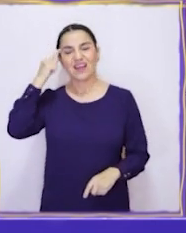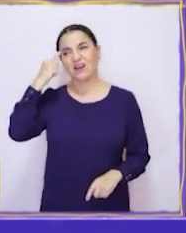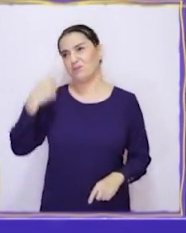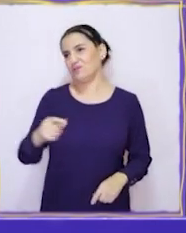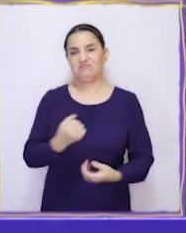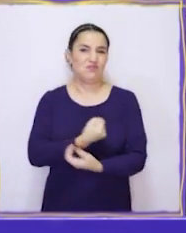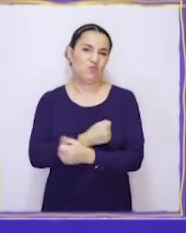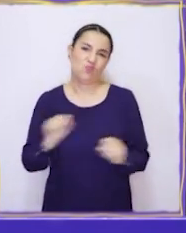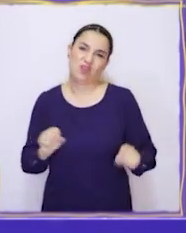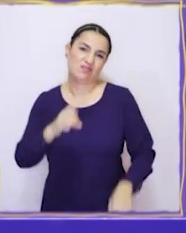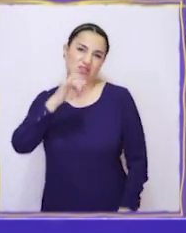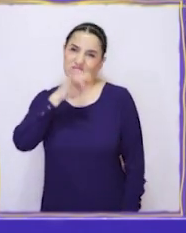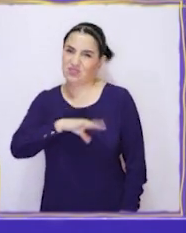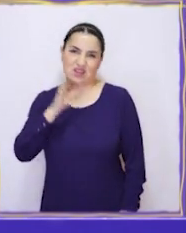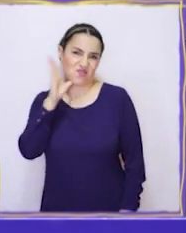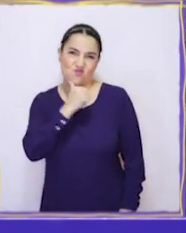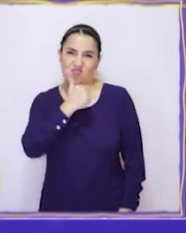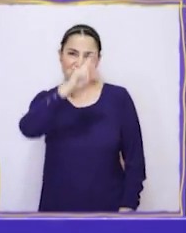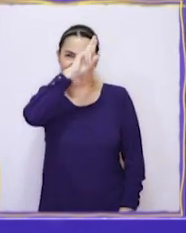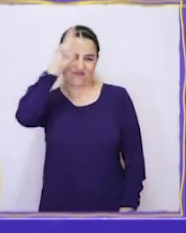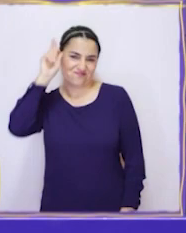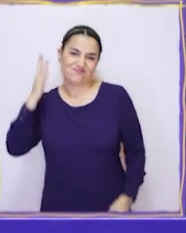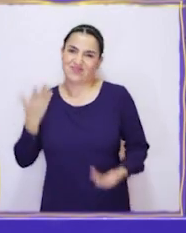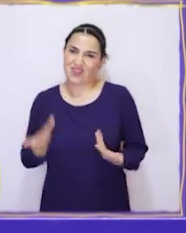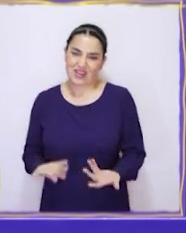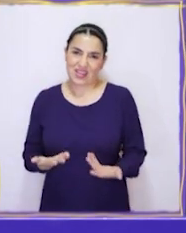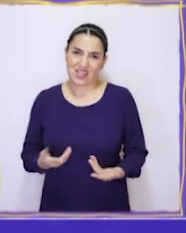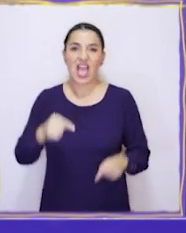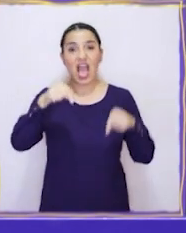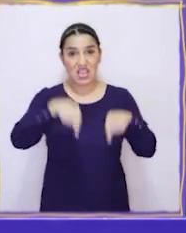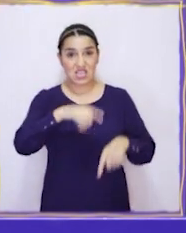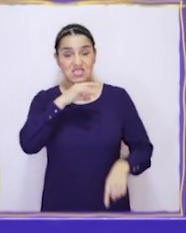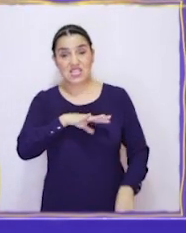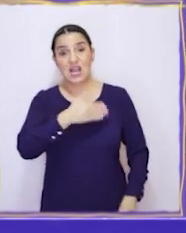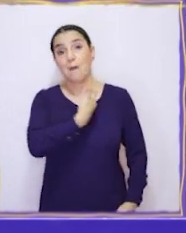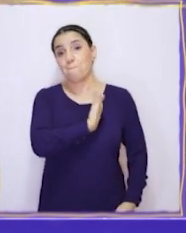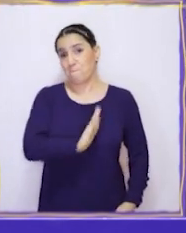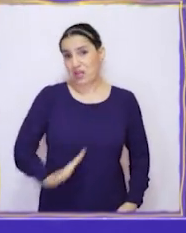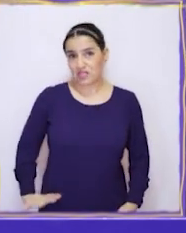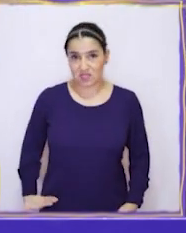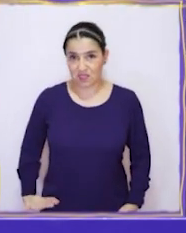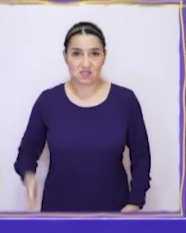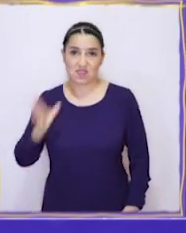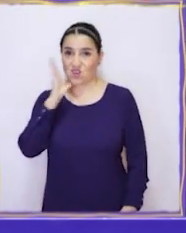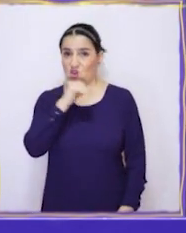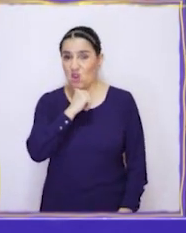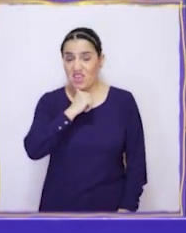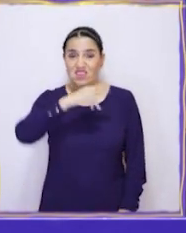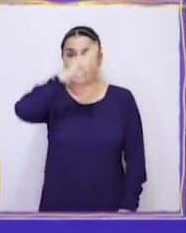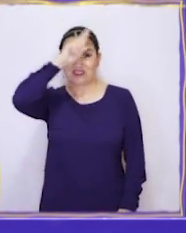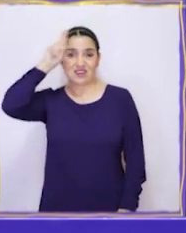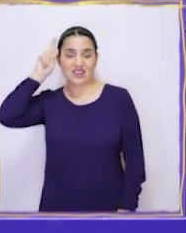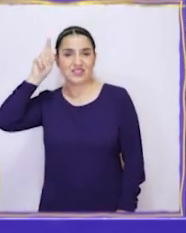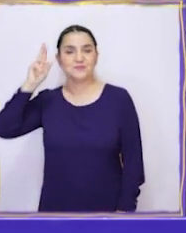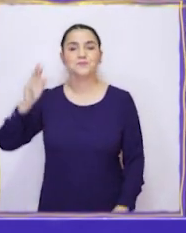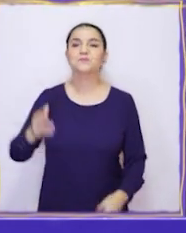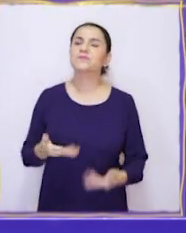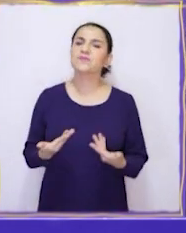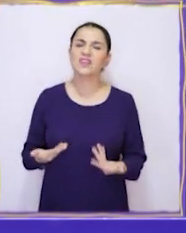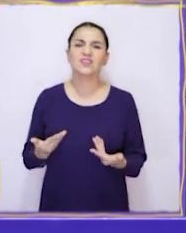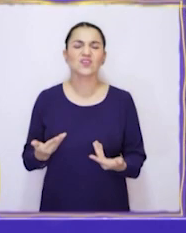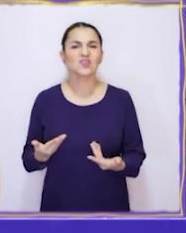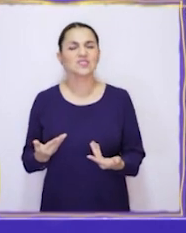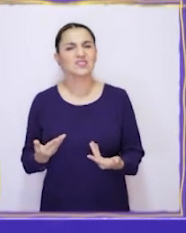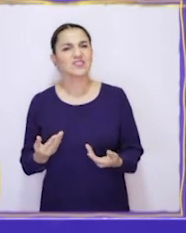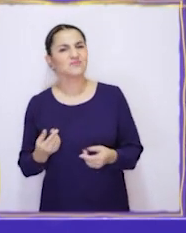sirve. Porque en Chile no hay monarquía. Tenemos un presidente. O sea, no existen los reyes.